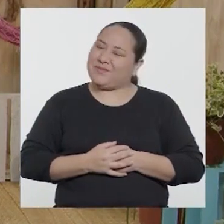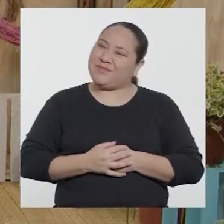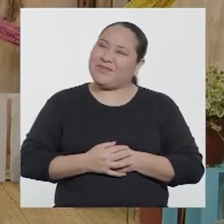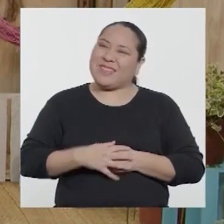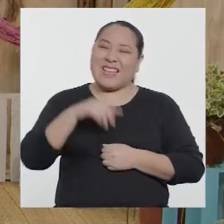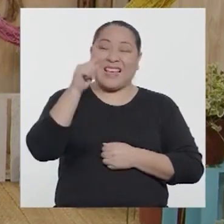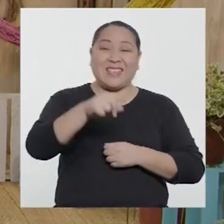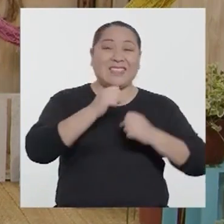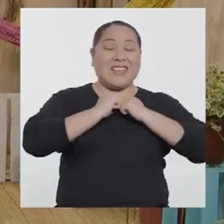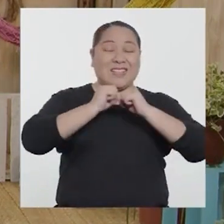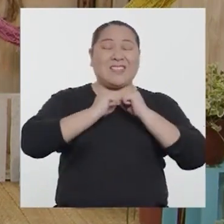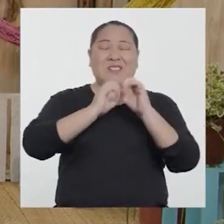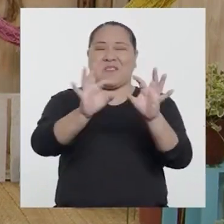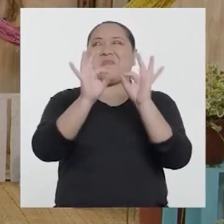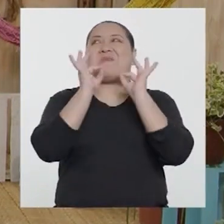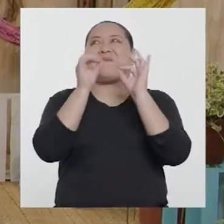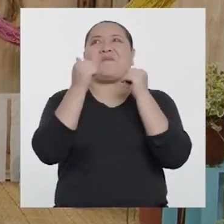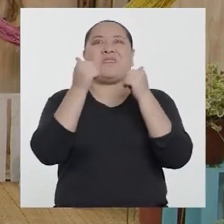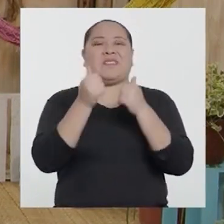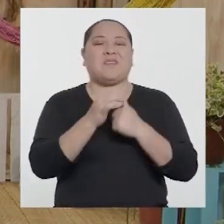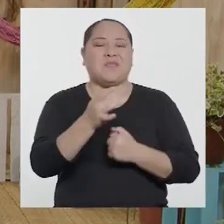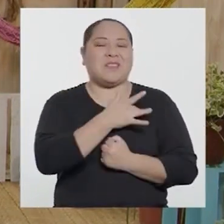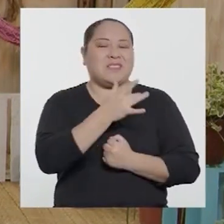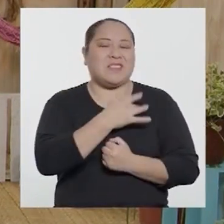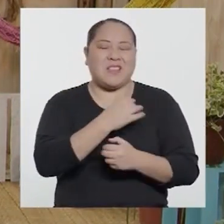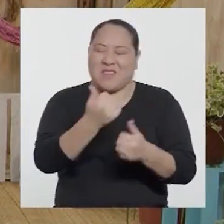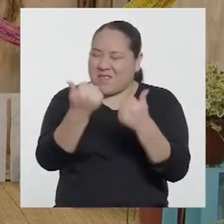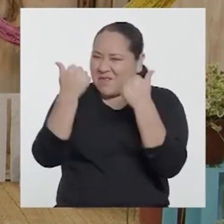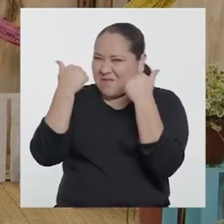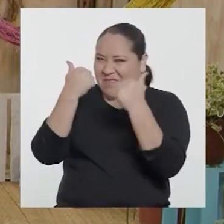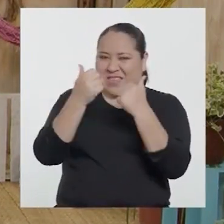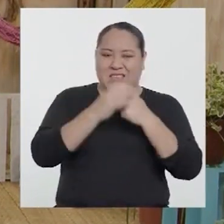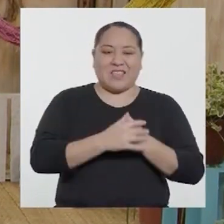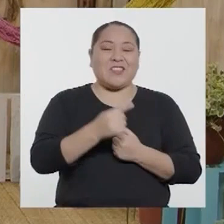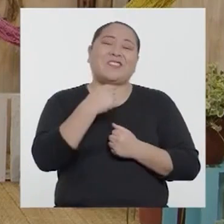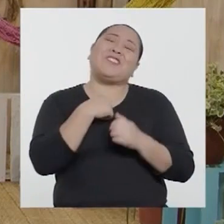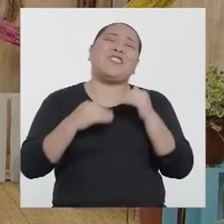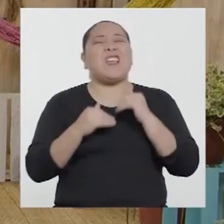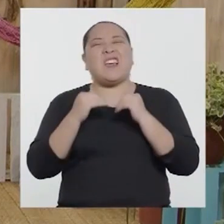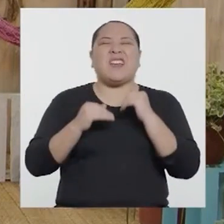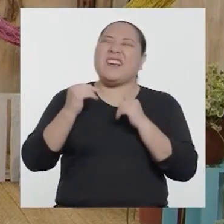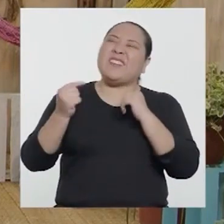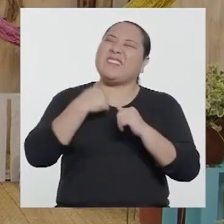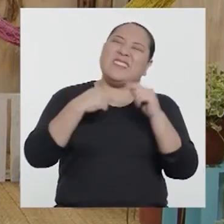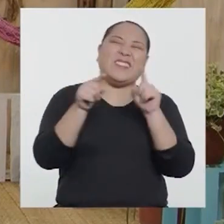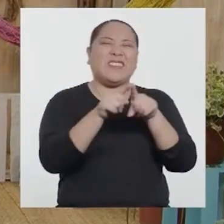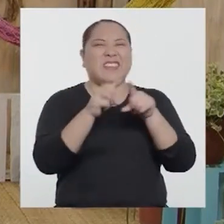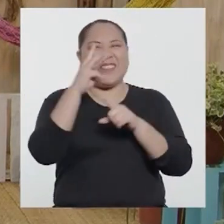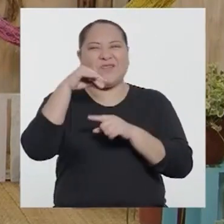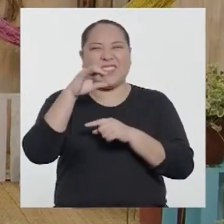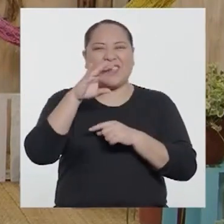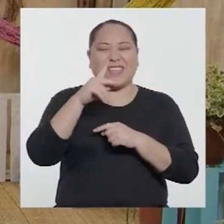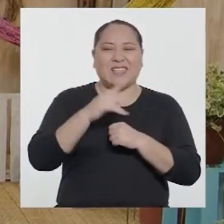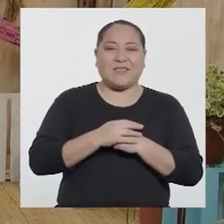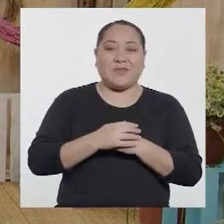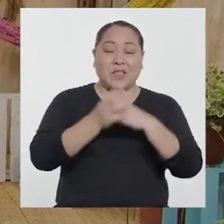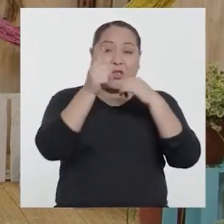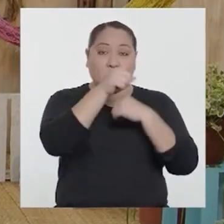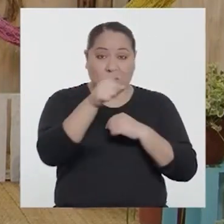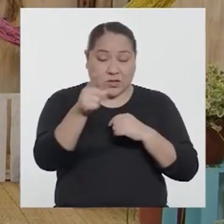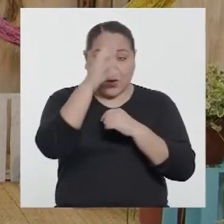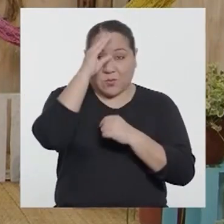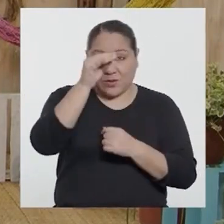¡Uf! ¡Esos ejercicios estuvieron geniales! ¡Me siento súper activado! ¡Yo también, Miki!